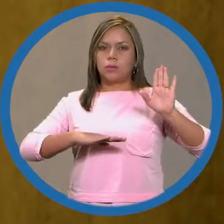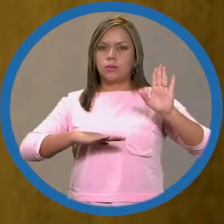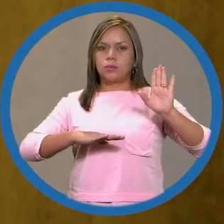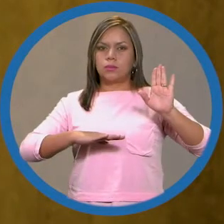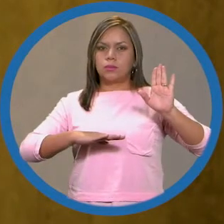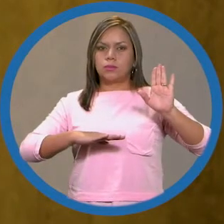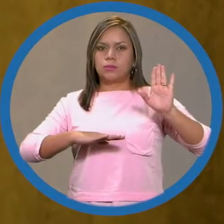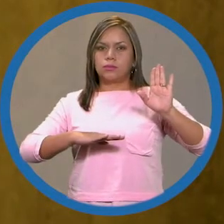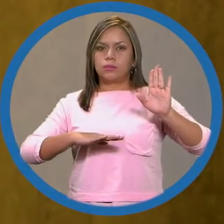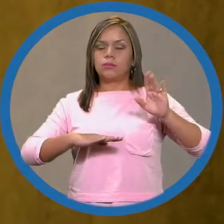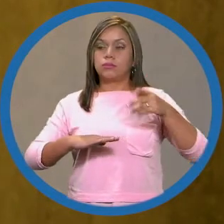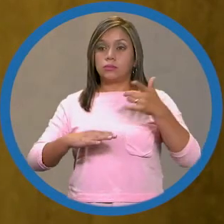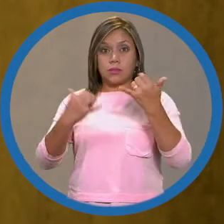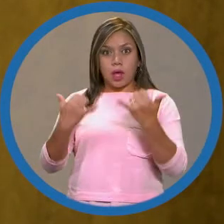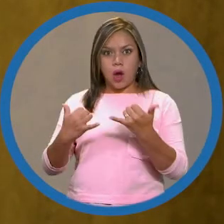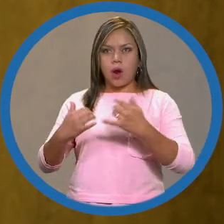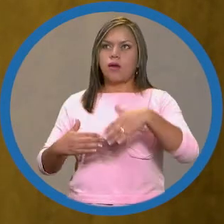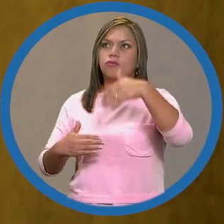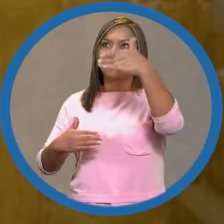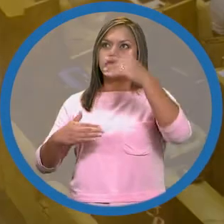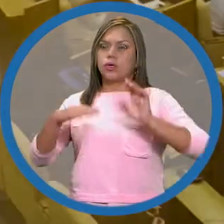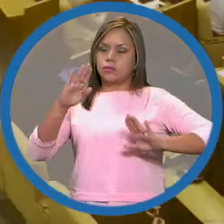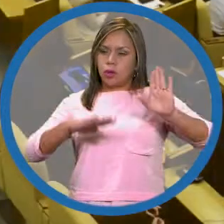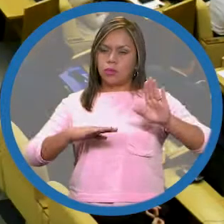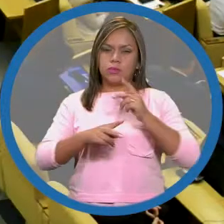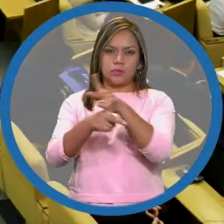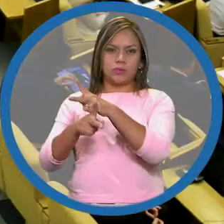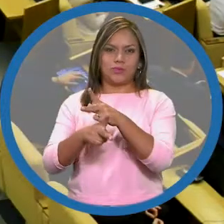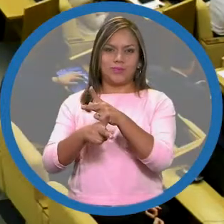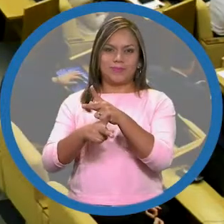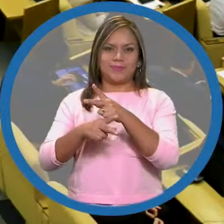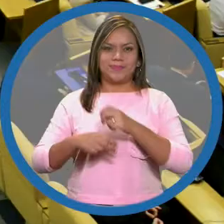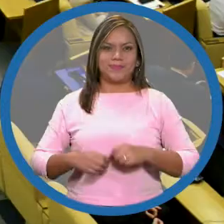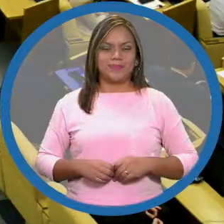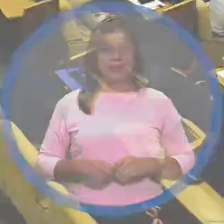comprometidos con las generaciones actuales y futuras.